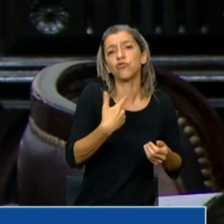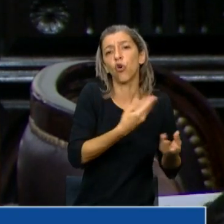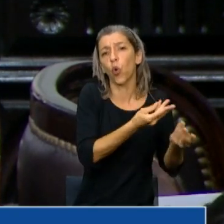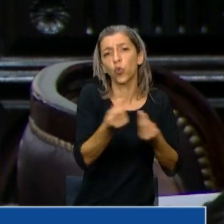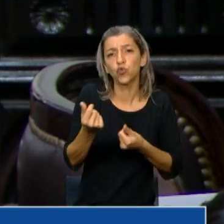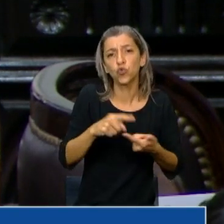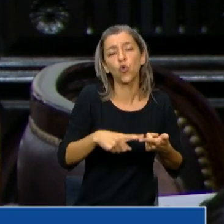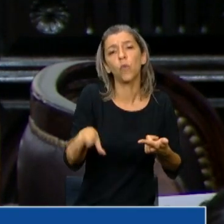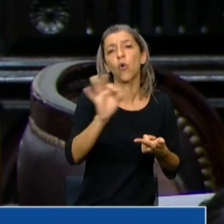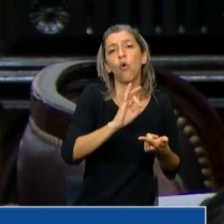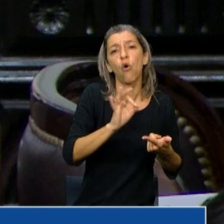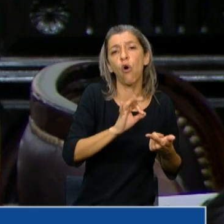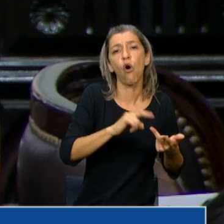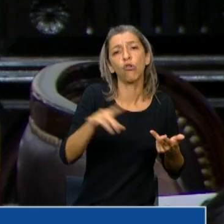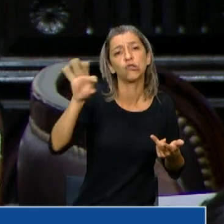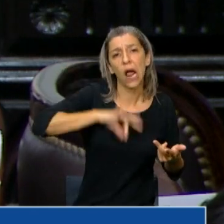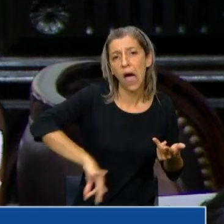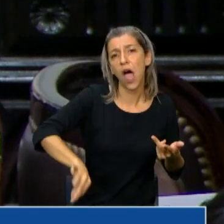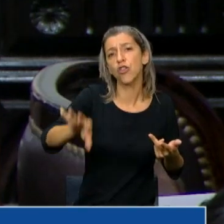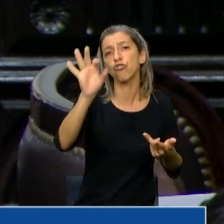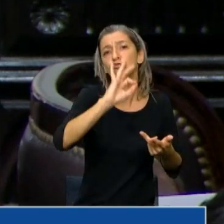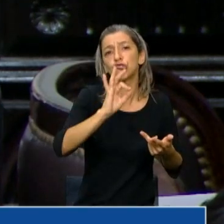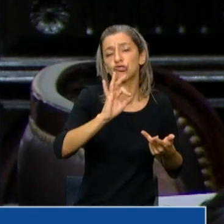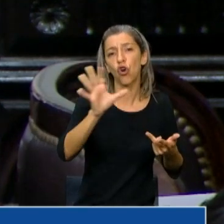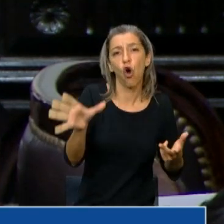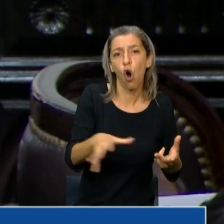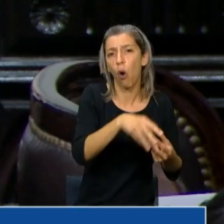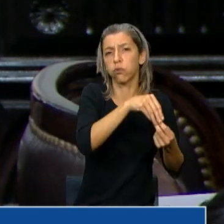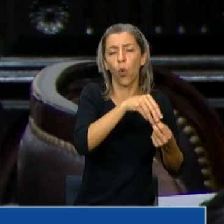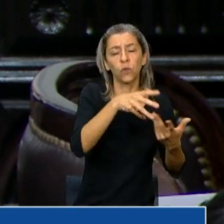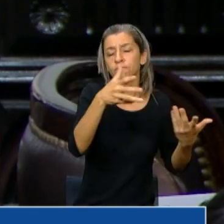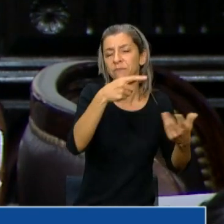precios mayorista o el índice de salarios, o una combinación de dichos índices.